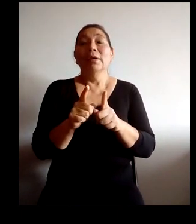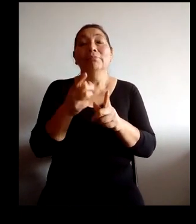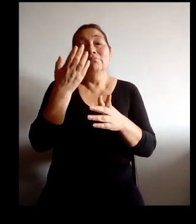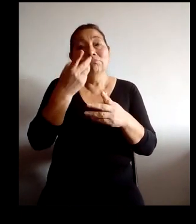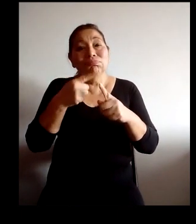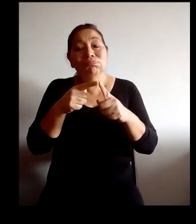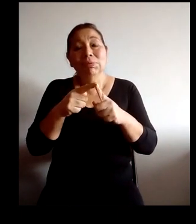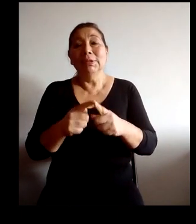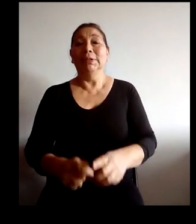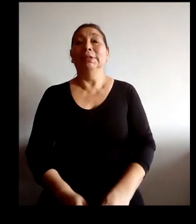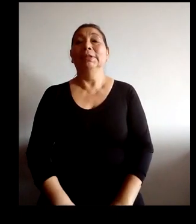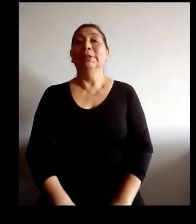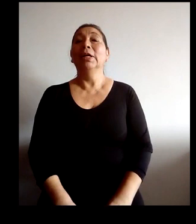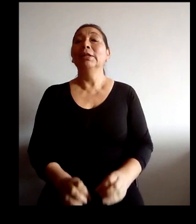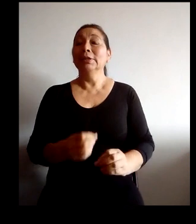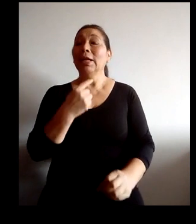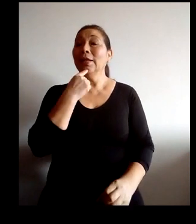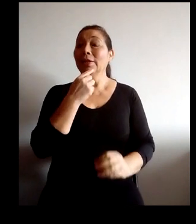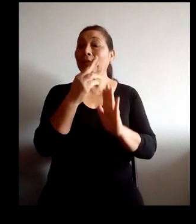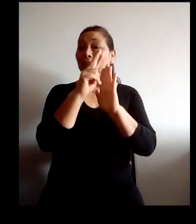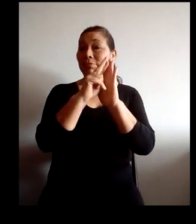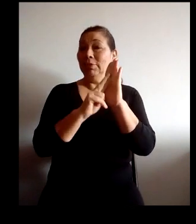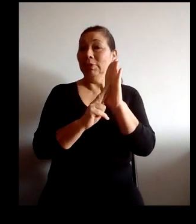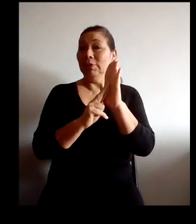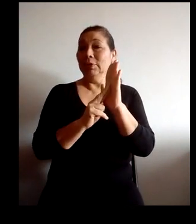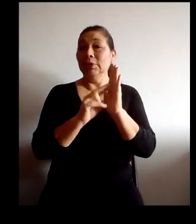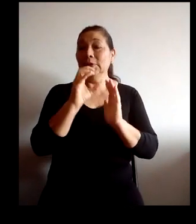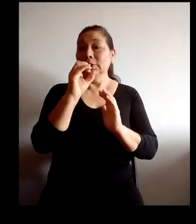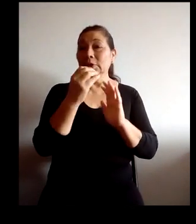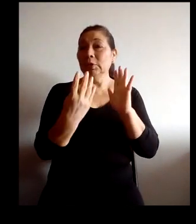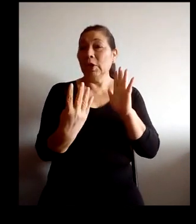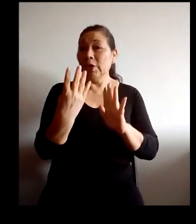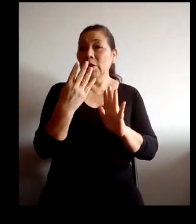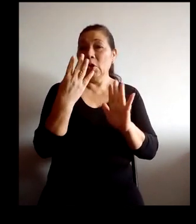01493-TR. Ahora bien, en la Resolución Ministerial